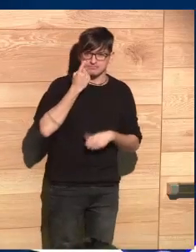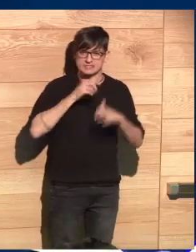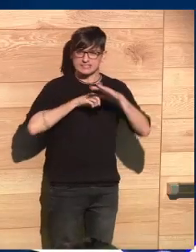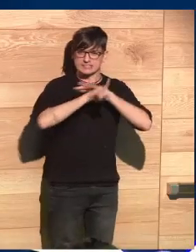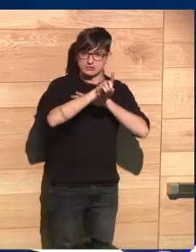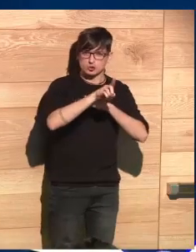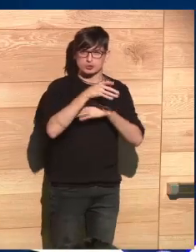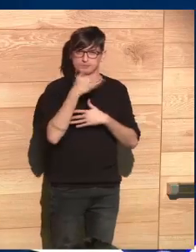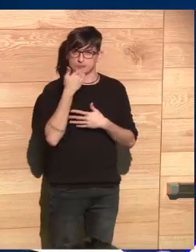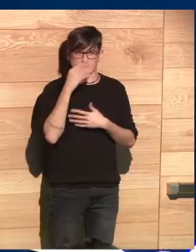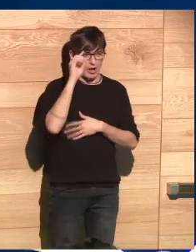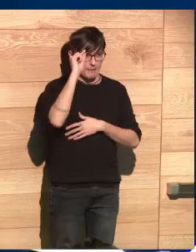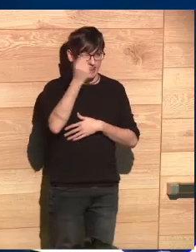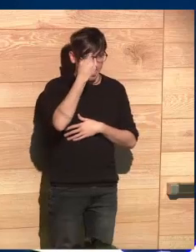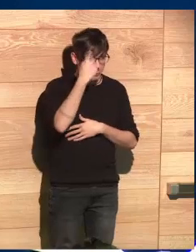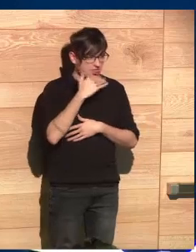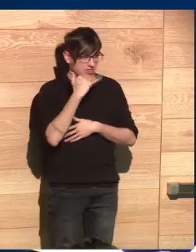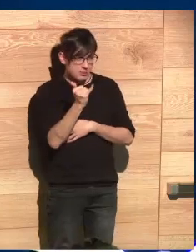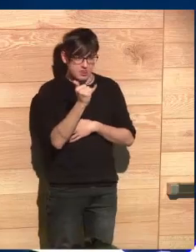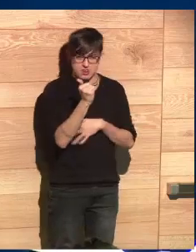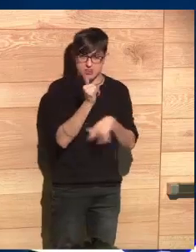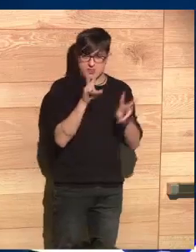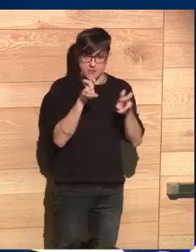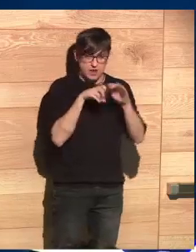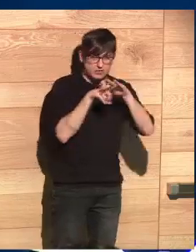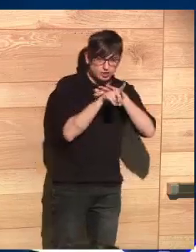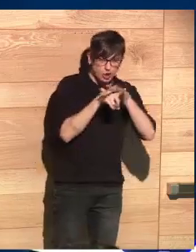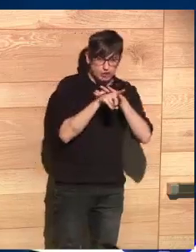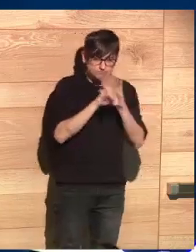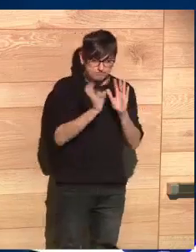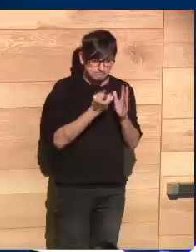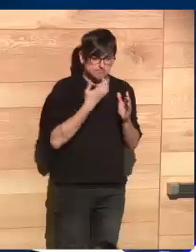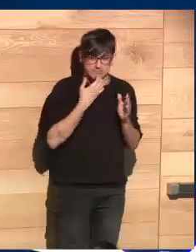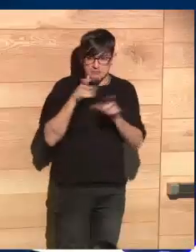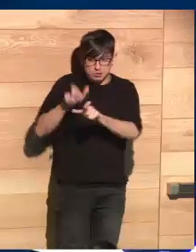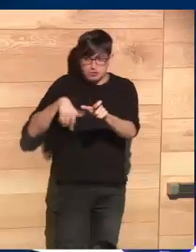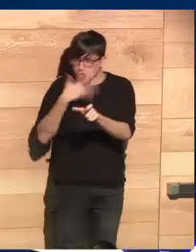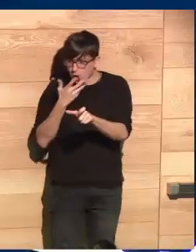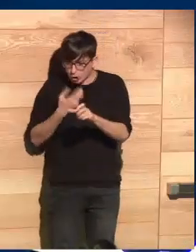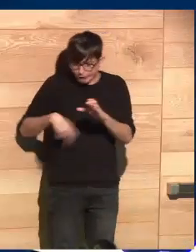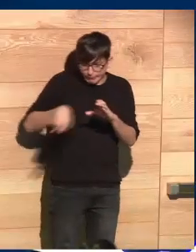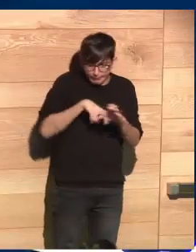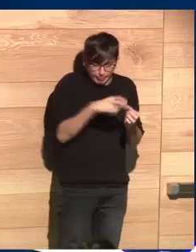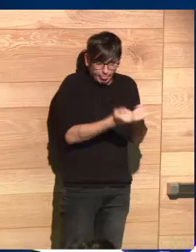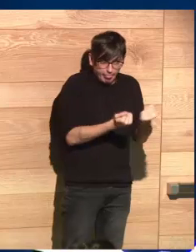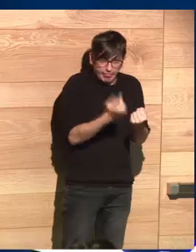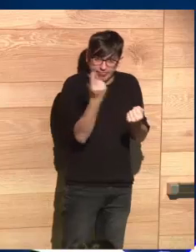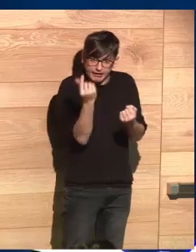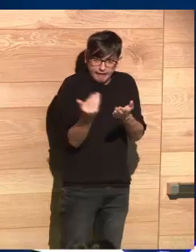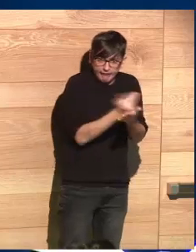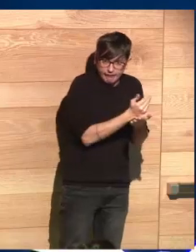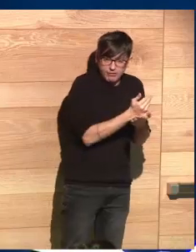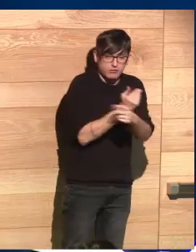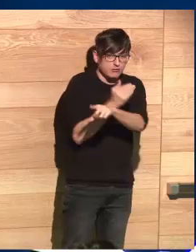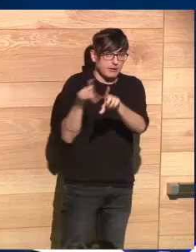como tus habilidades dentro de la gestión de eso que es llevar a desconocidos en tu coche por dinero para una empresa que está en